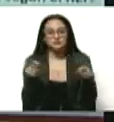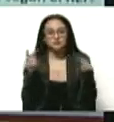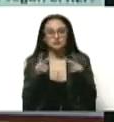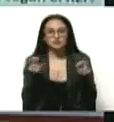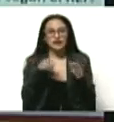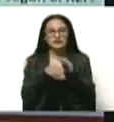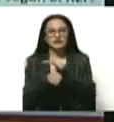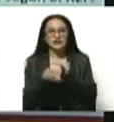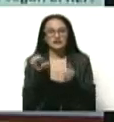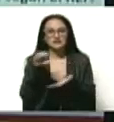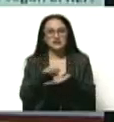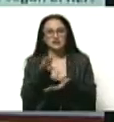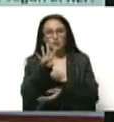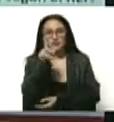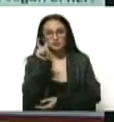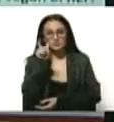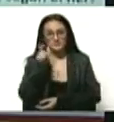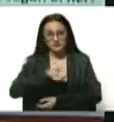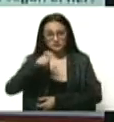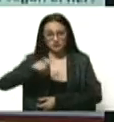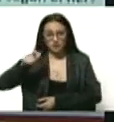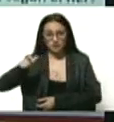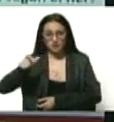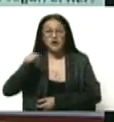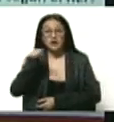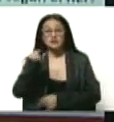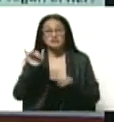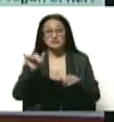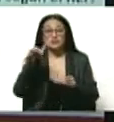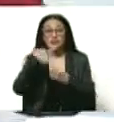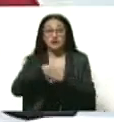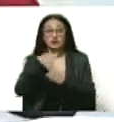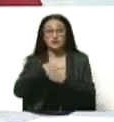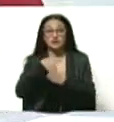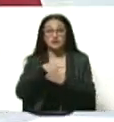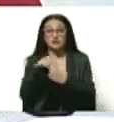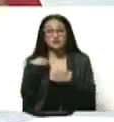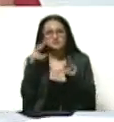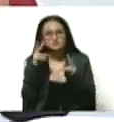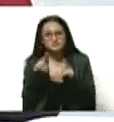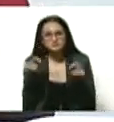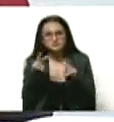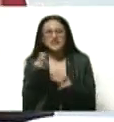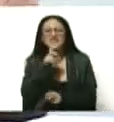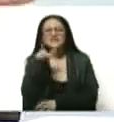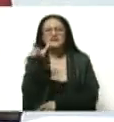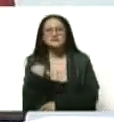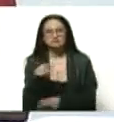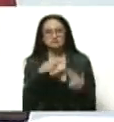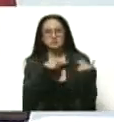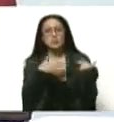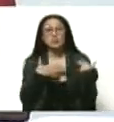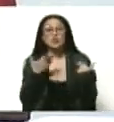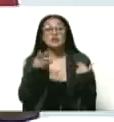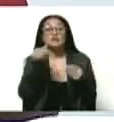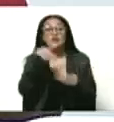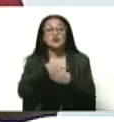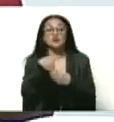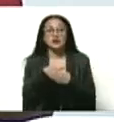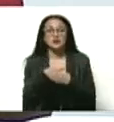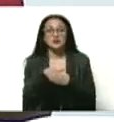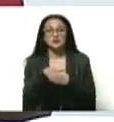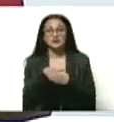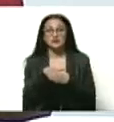entrada del centro, 4 personas, que son los que van a votar. O sea, yo verifico quiénes pueden votar con la lista en mano del